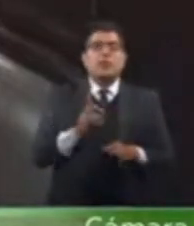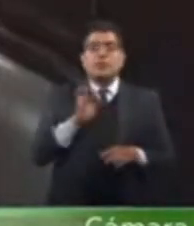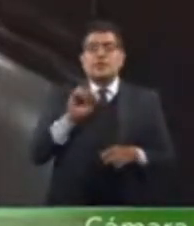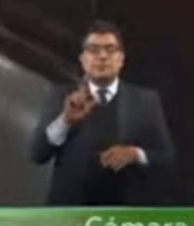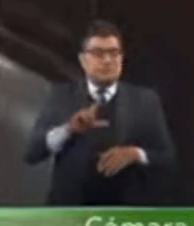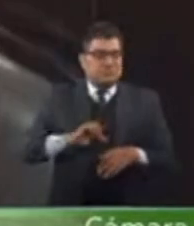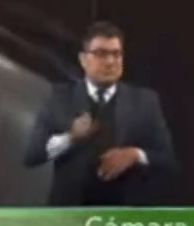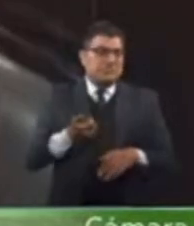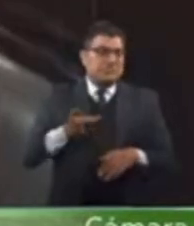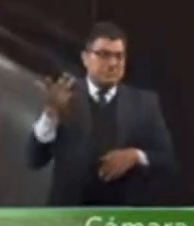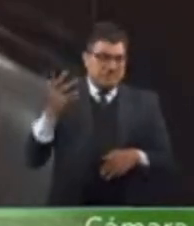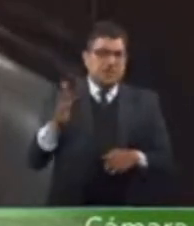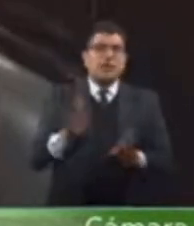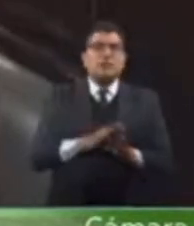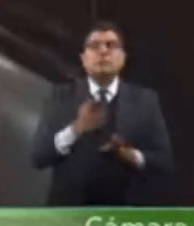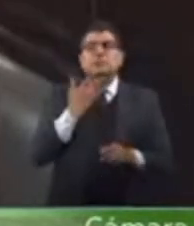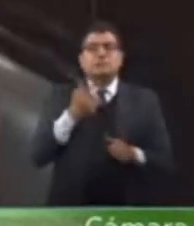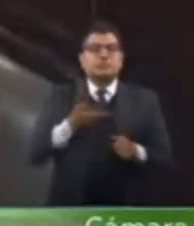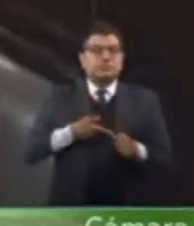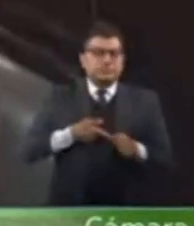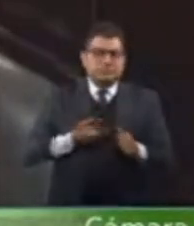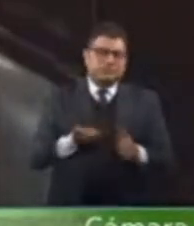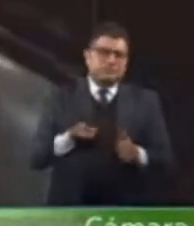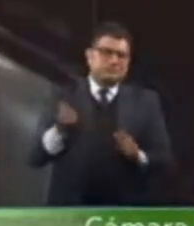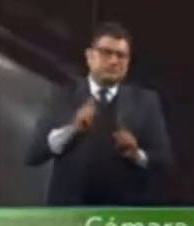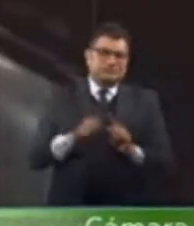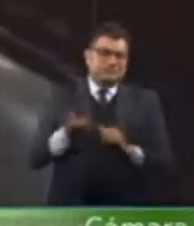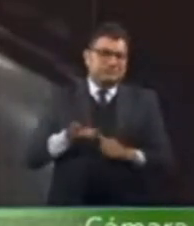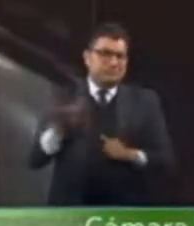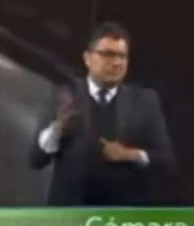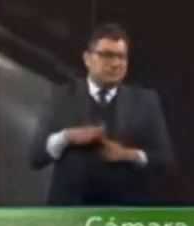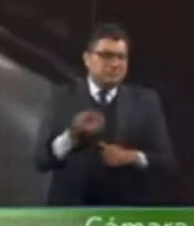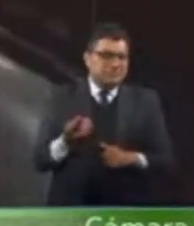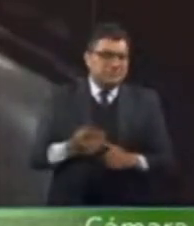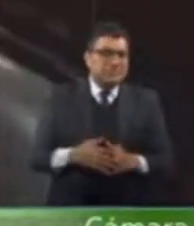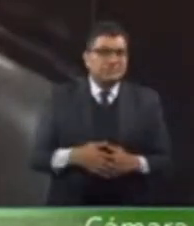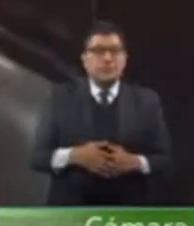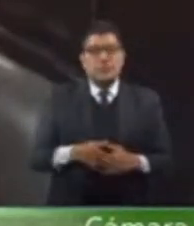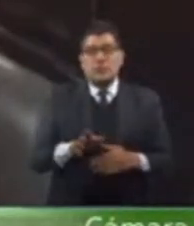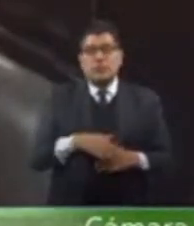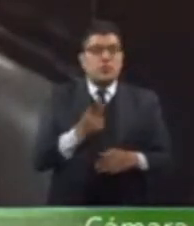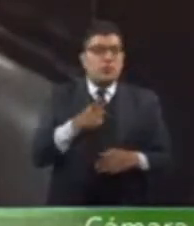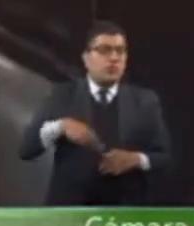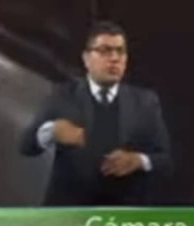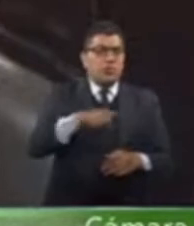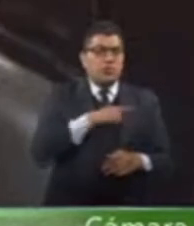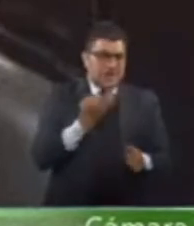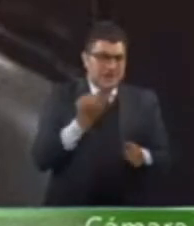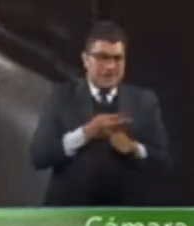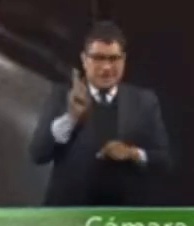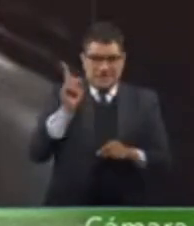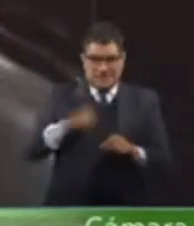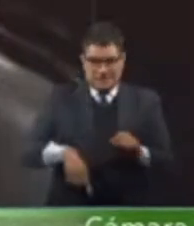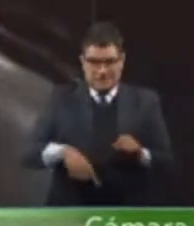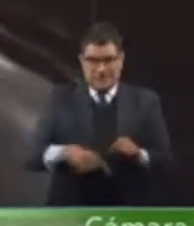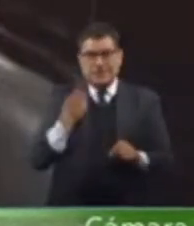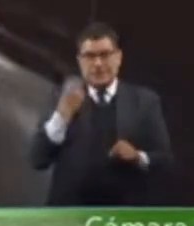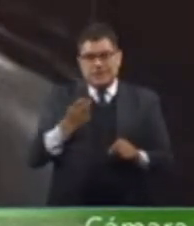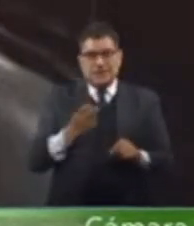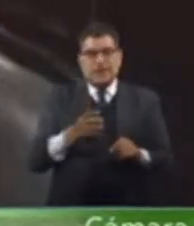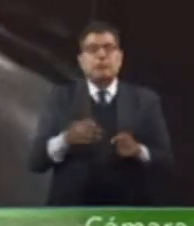caro, combustibles más caros. ¿Por qué? Porque ustedes estarían quitando